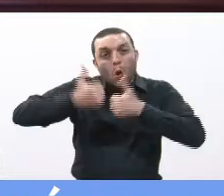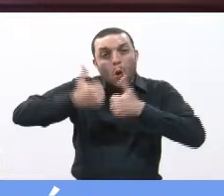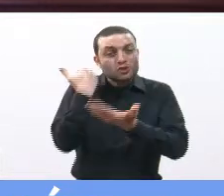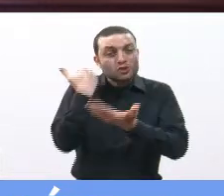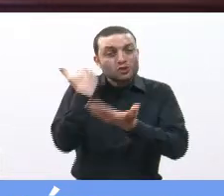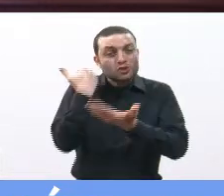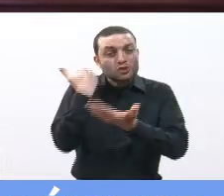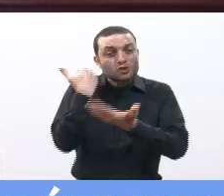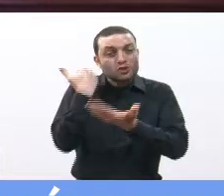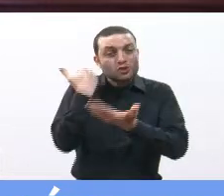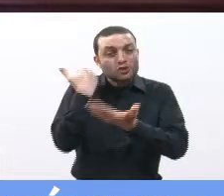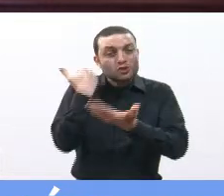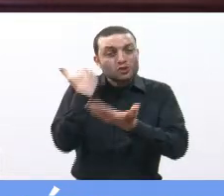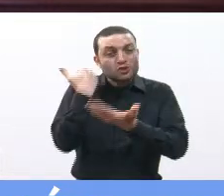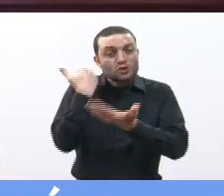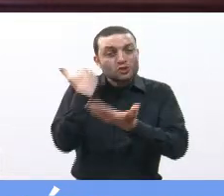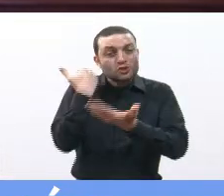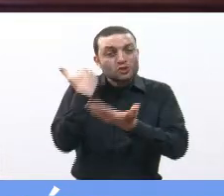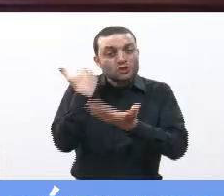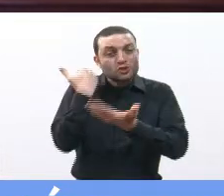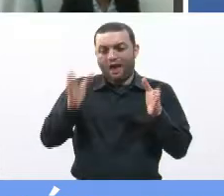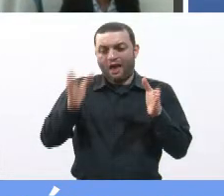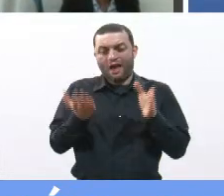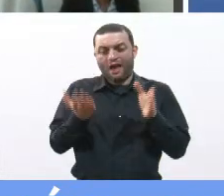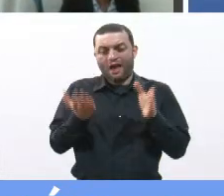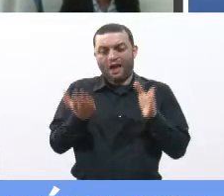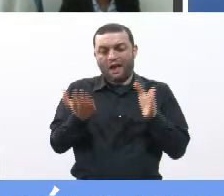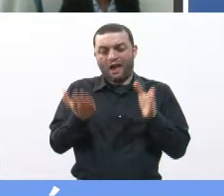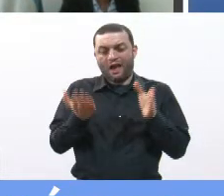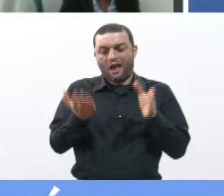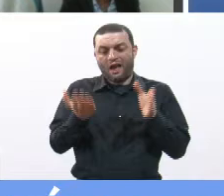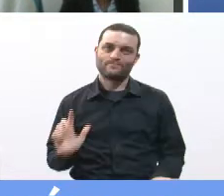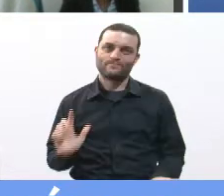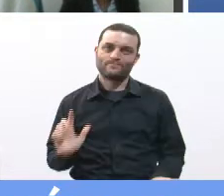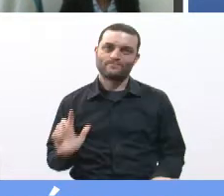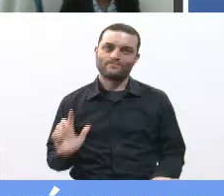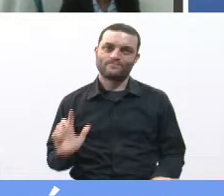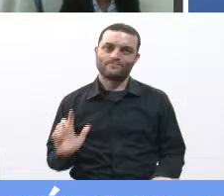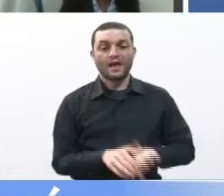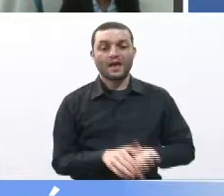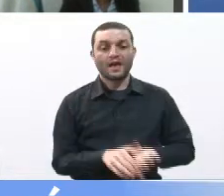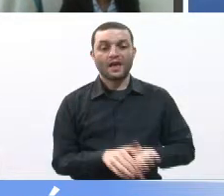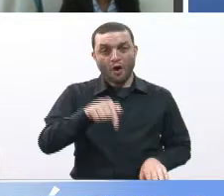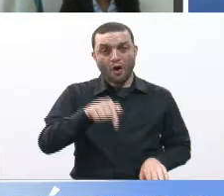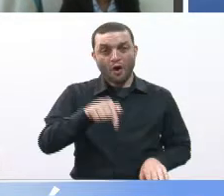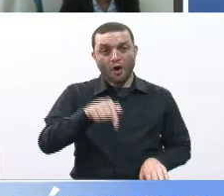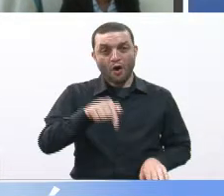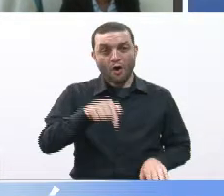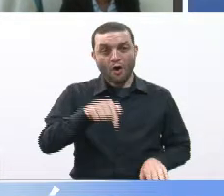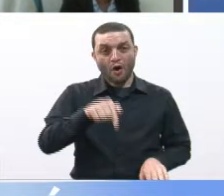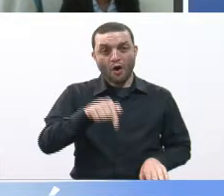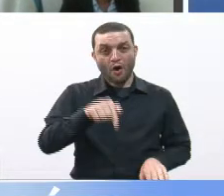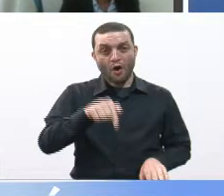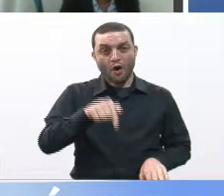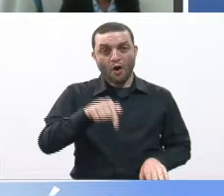Y hoy enviaron a cuenta gota, hay recibido 70 pliegos nuevos a cambio de esos